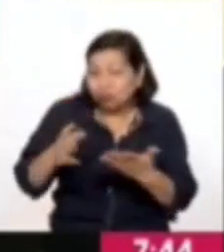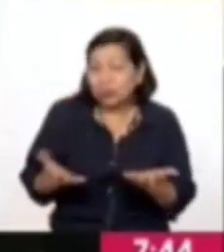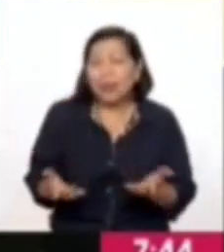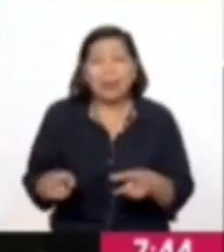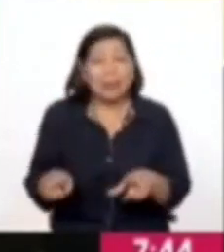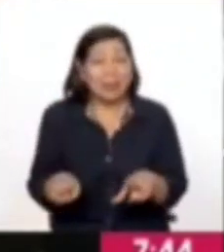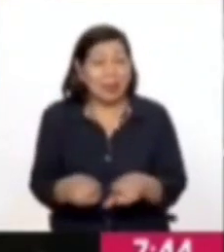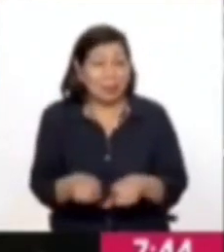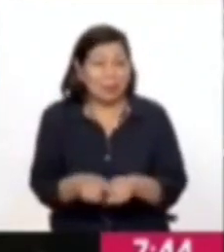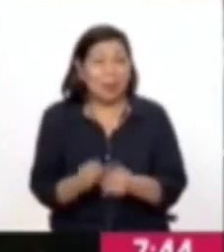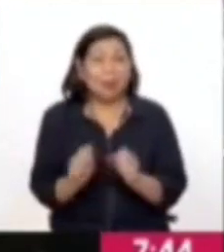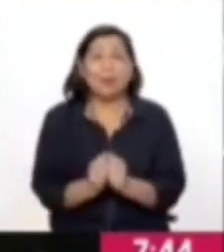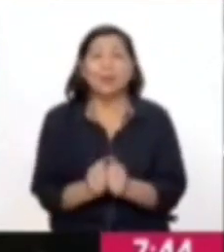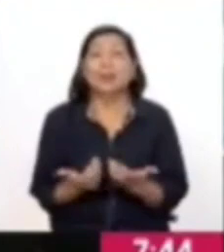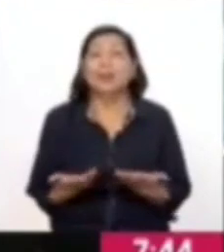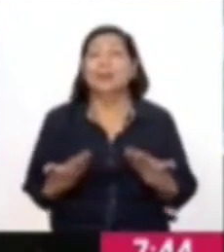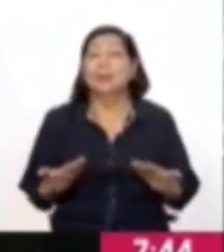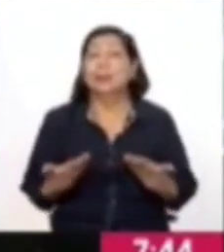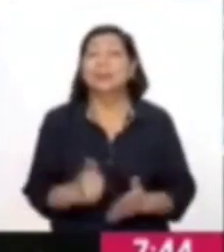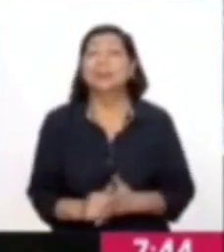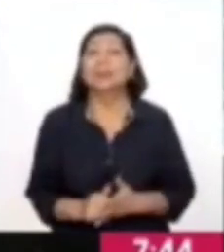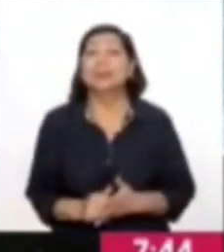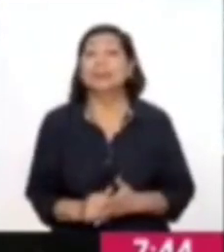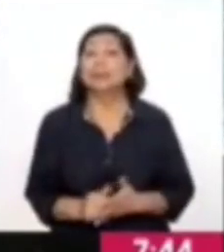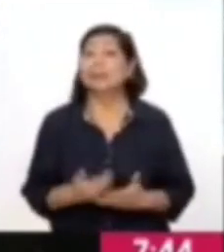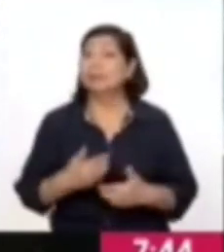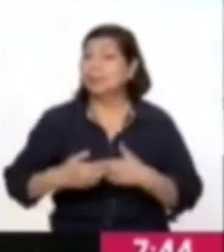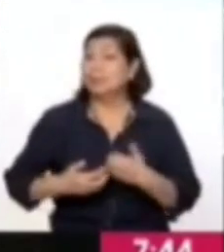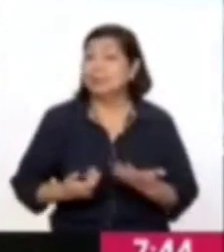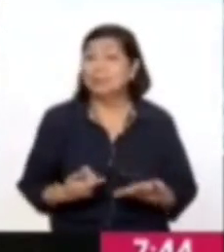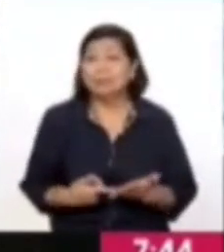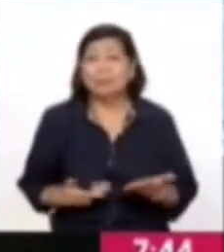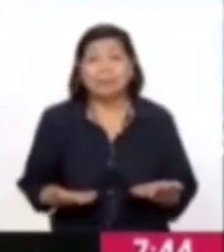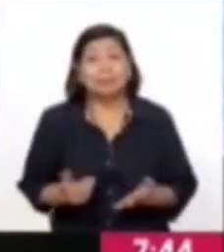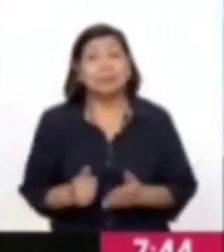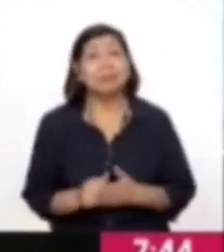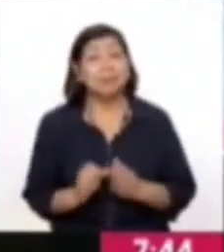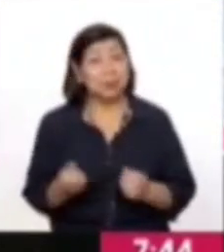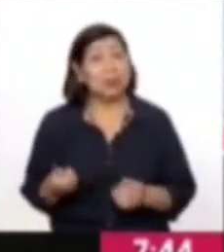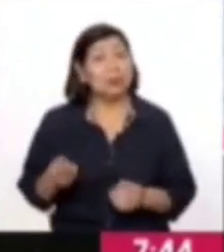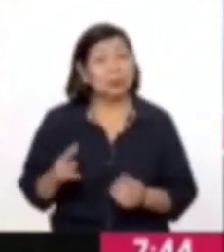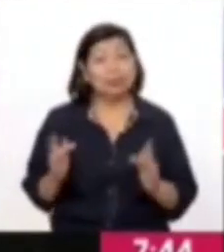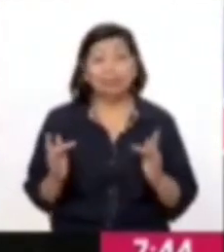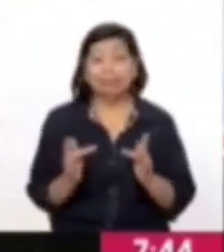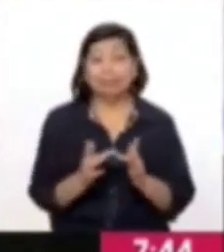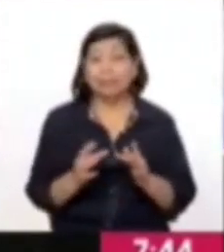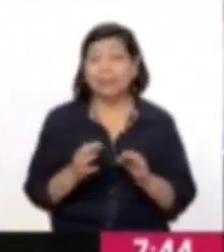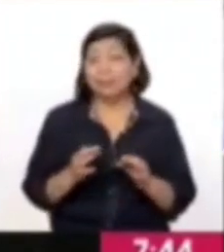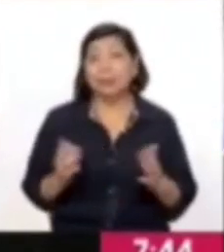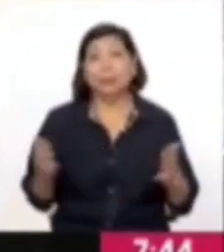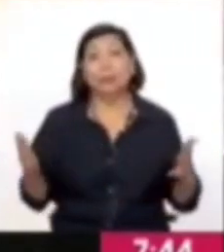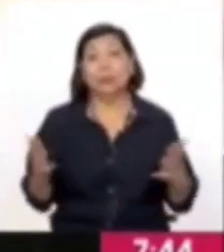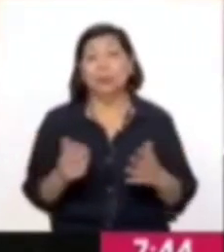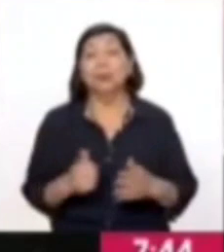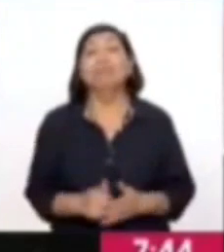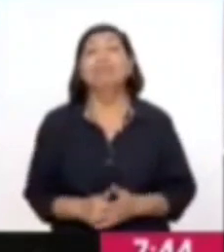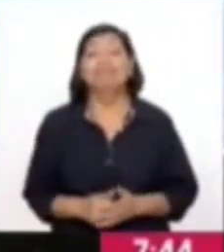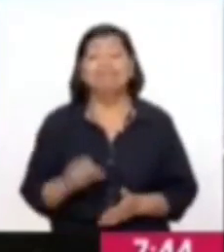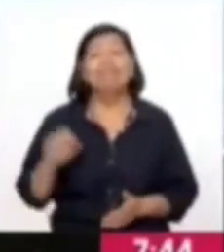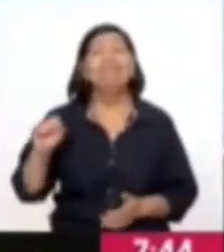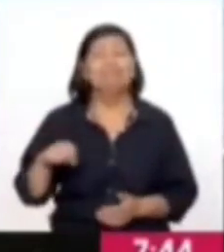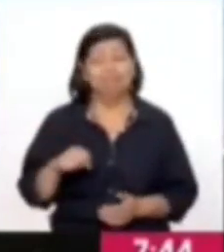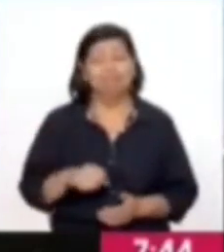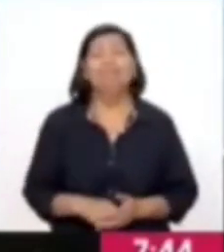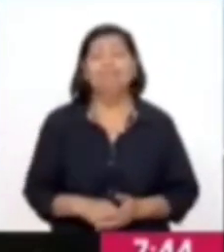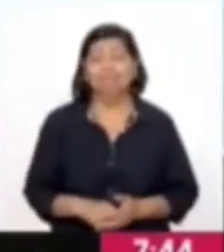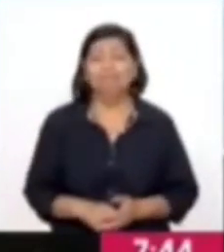ver también con esta producción. Así es que es un doble impacto en realidad.